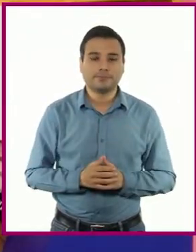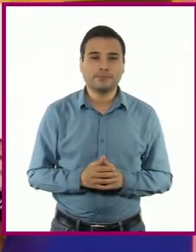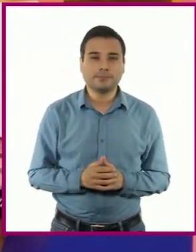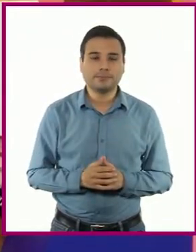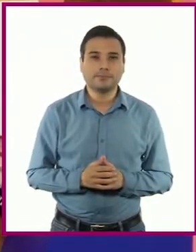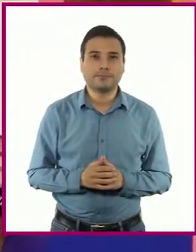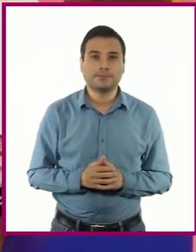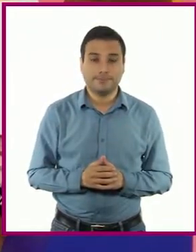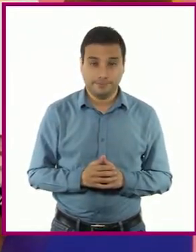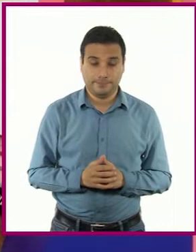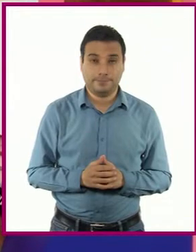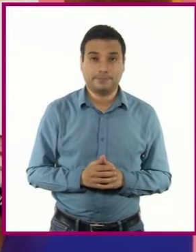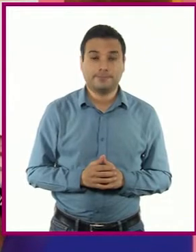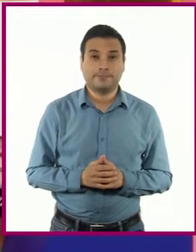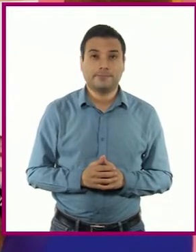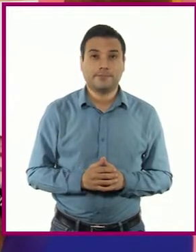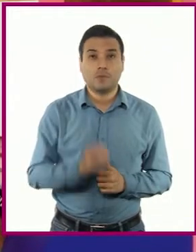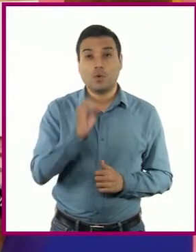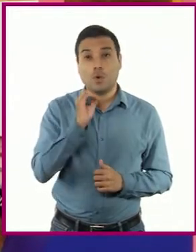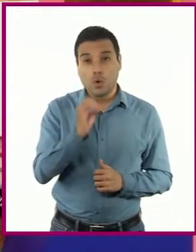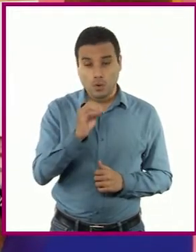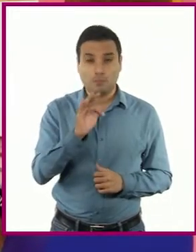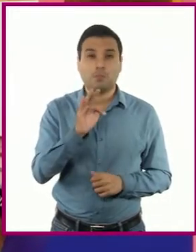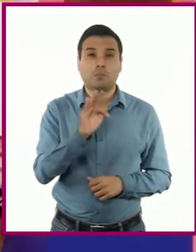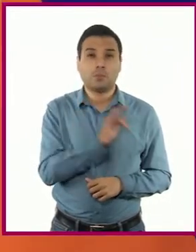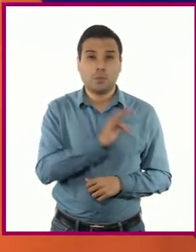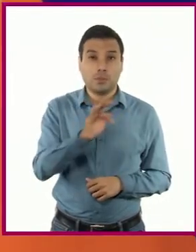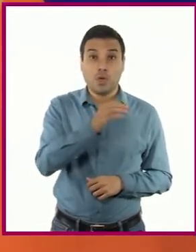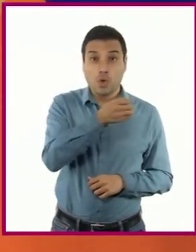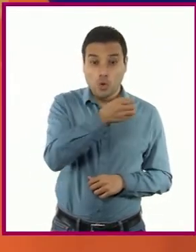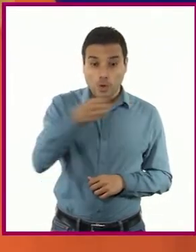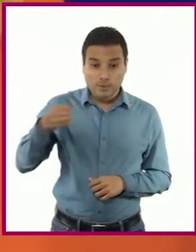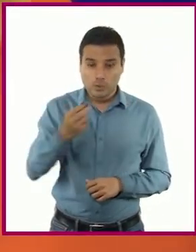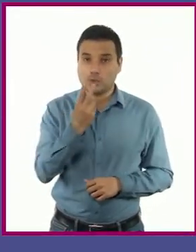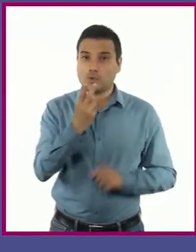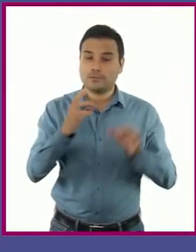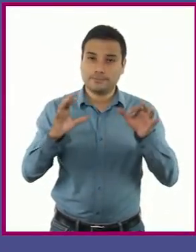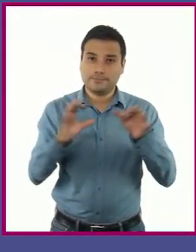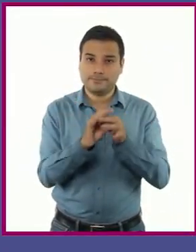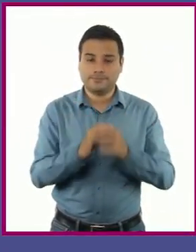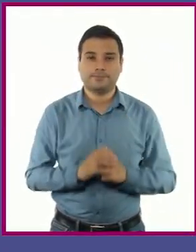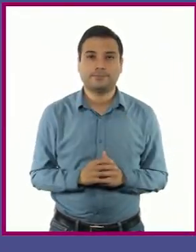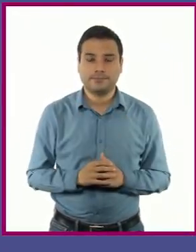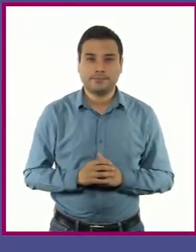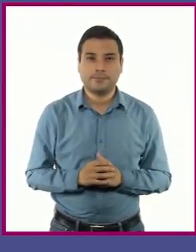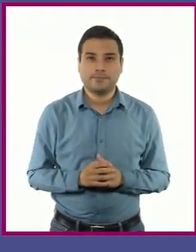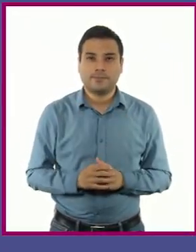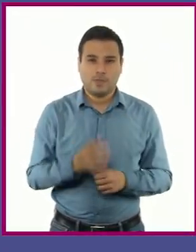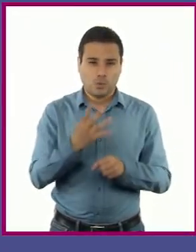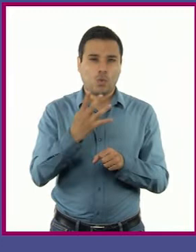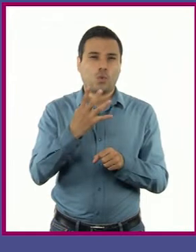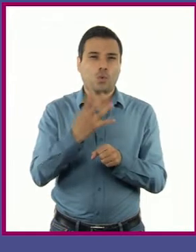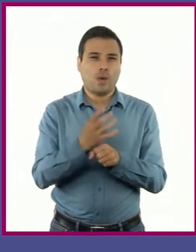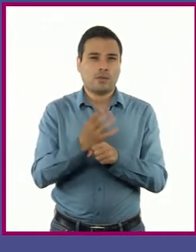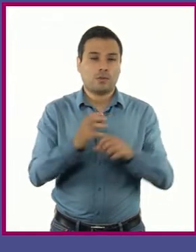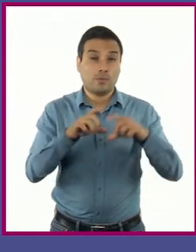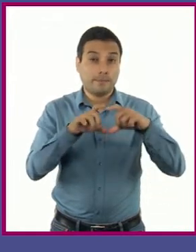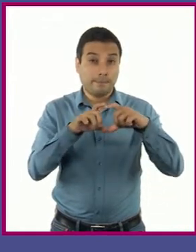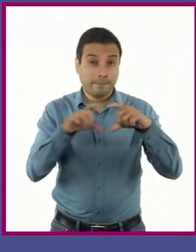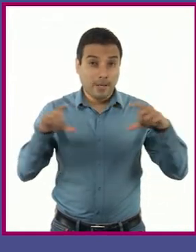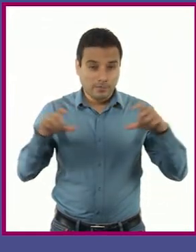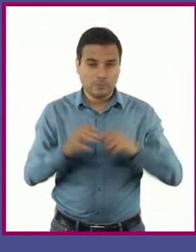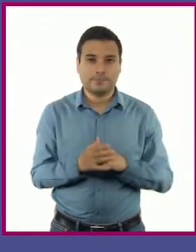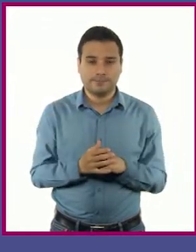2 oraciones por causa o consecuencia. En el cuarto párrafo del artículo tenemos un punto y coma